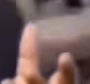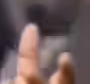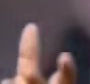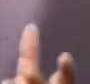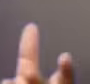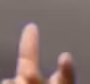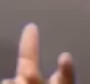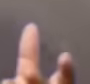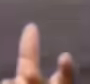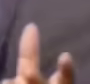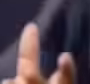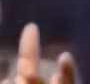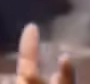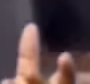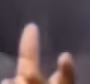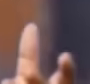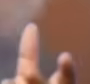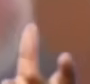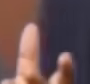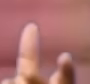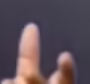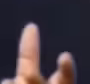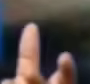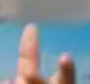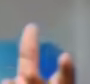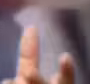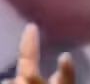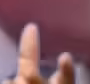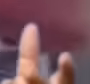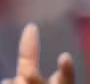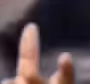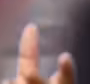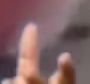¿Que llueva? ¿Qué?